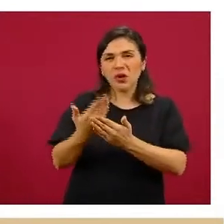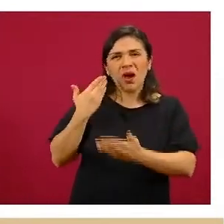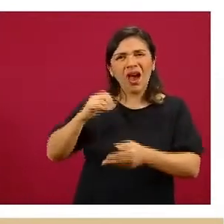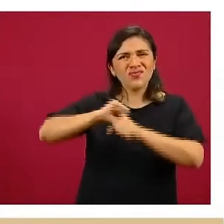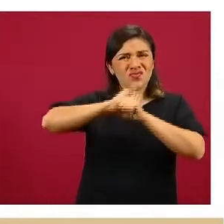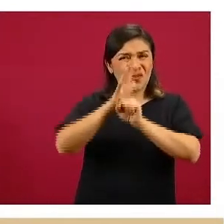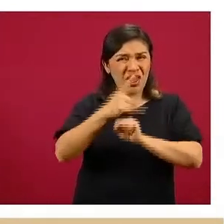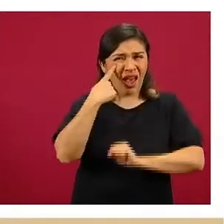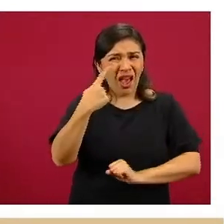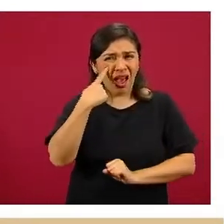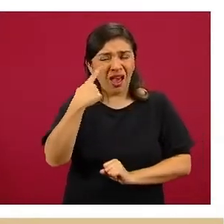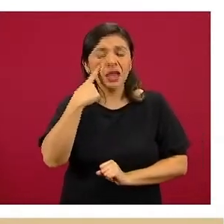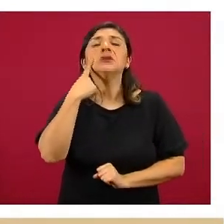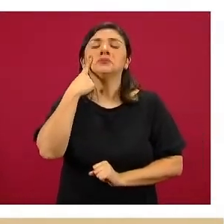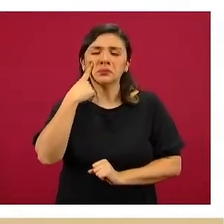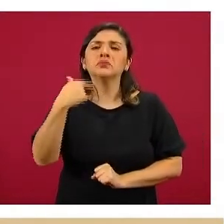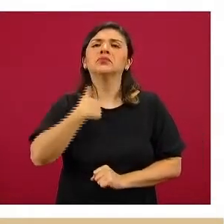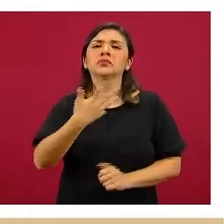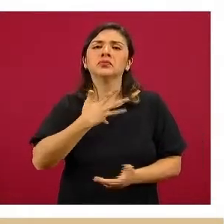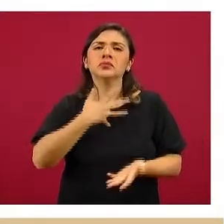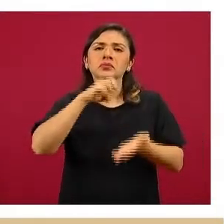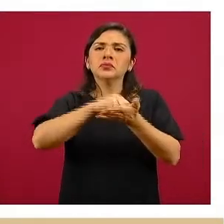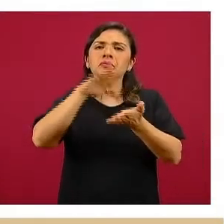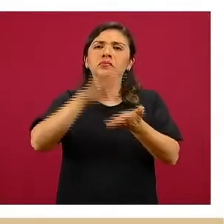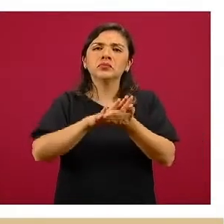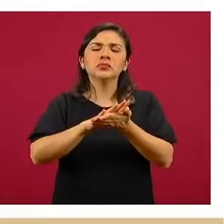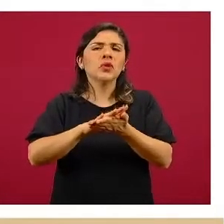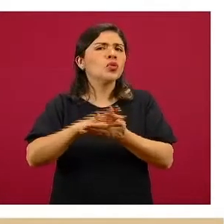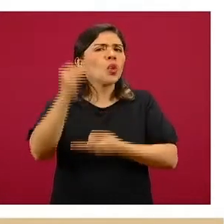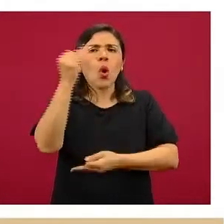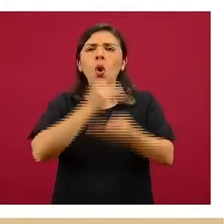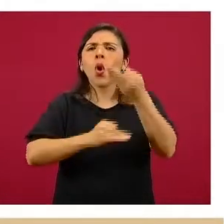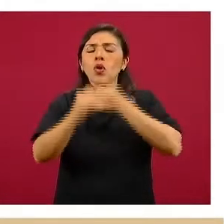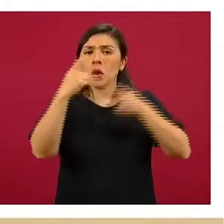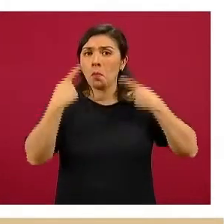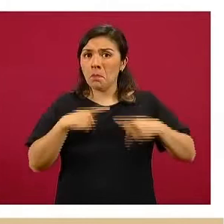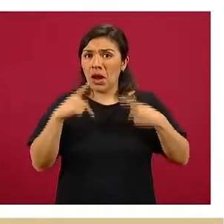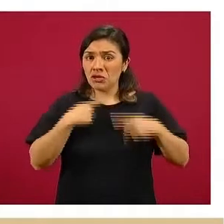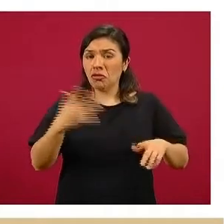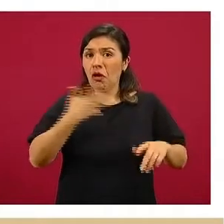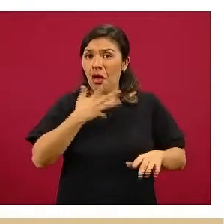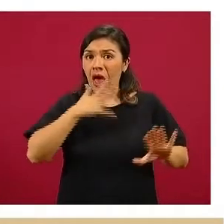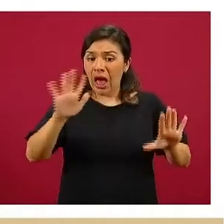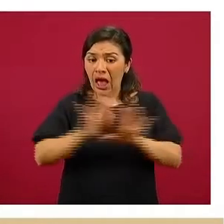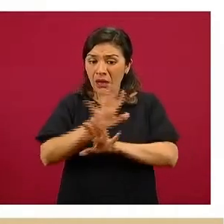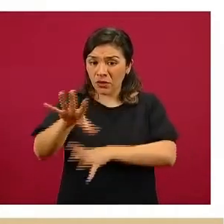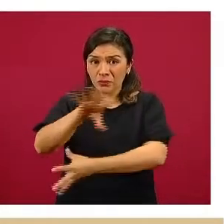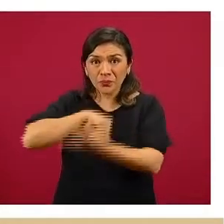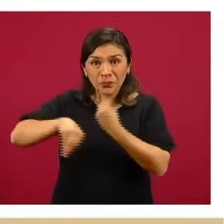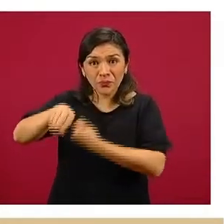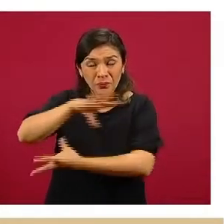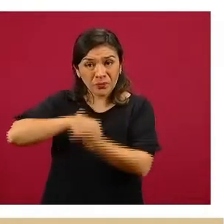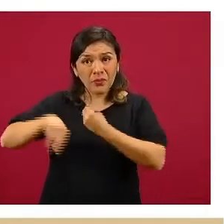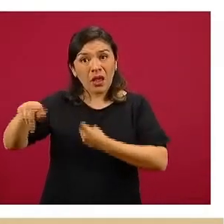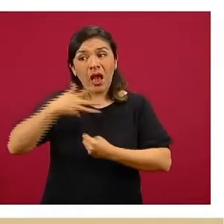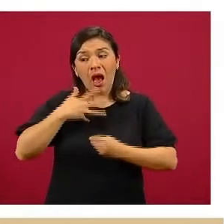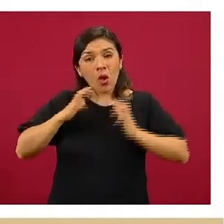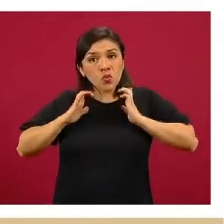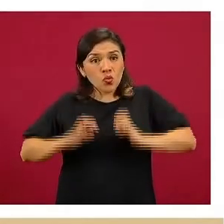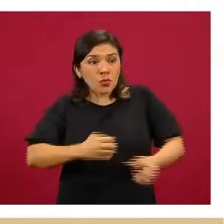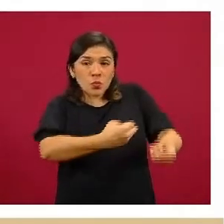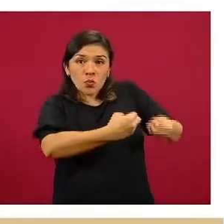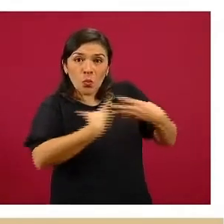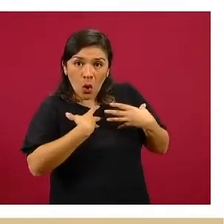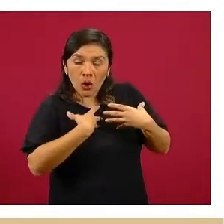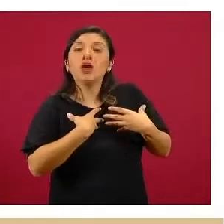vivido, hemos registrado todos los casos de pacientes trasplantados, receptores de un trasplante,